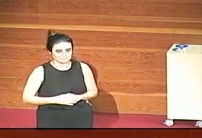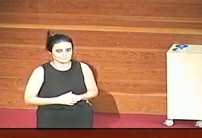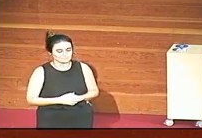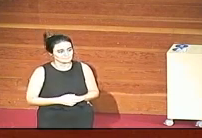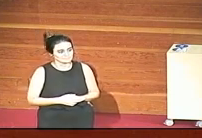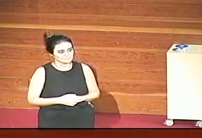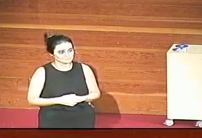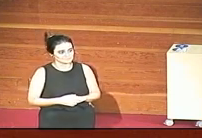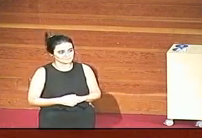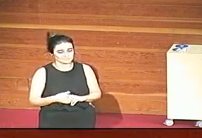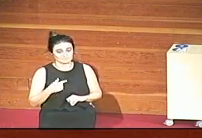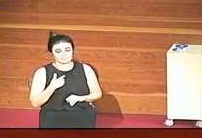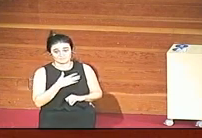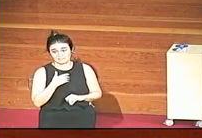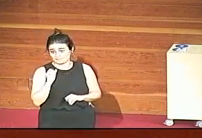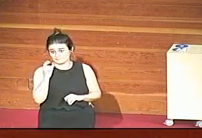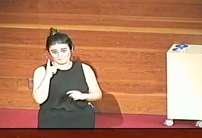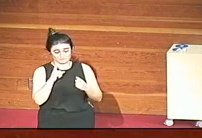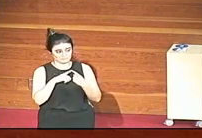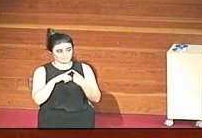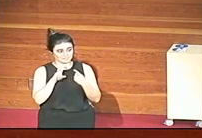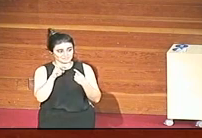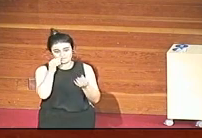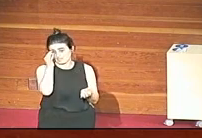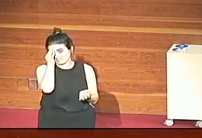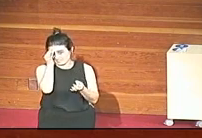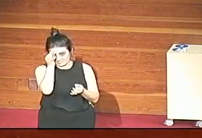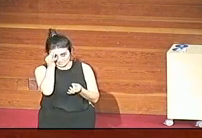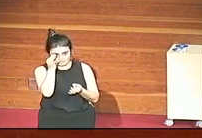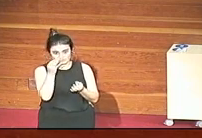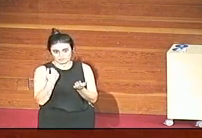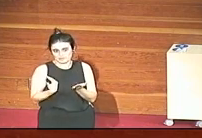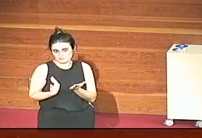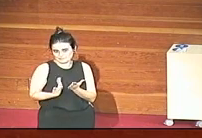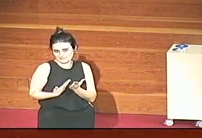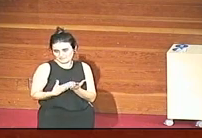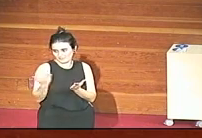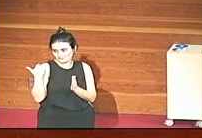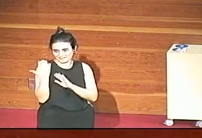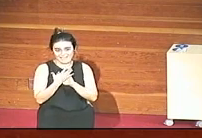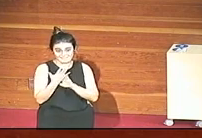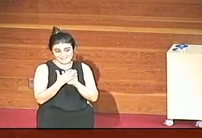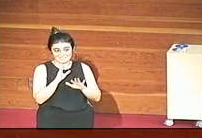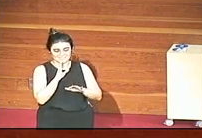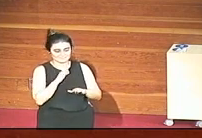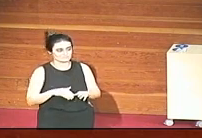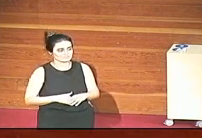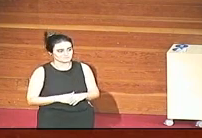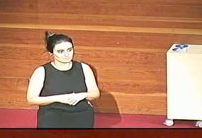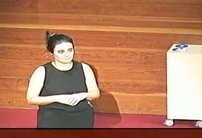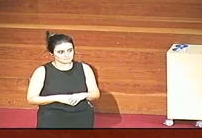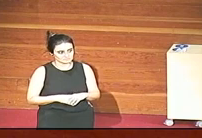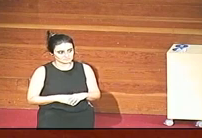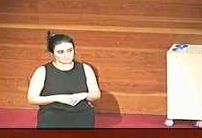bueno quería hacer primero un apunte sobre el tema de los datos y la verificación que comentabas antes y